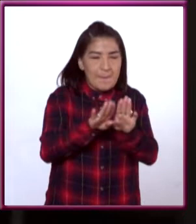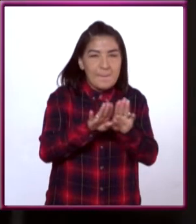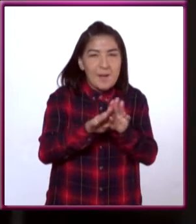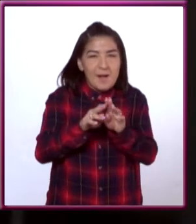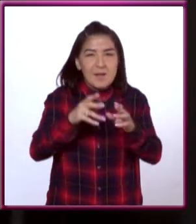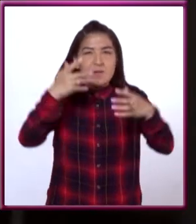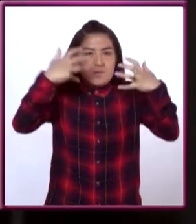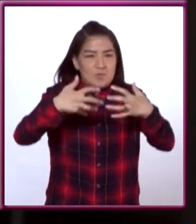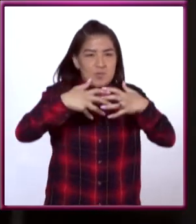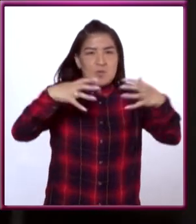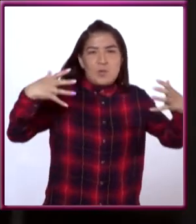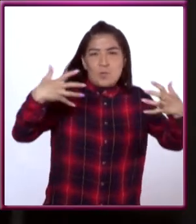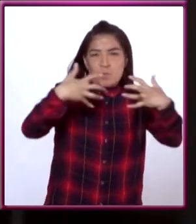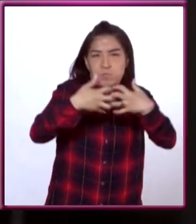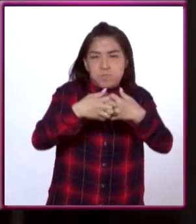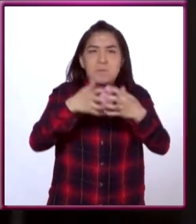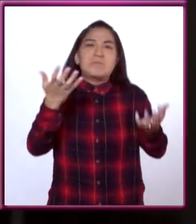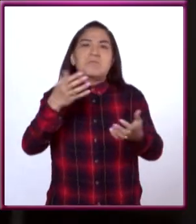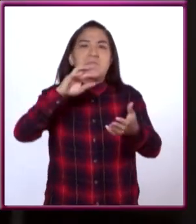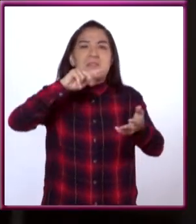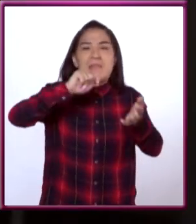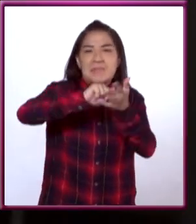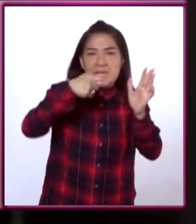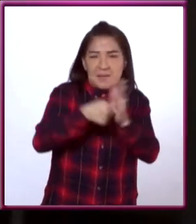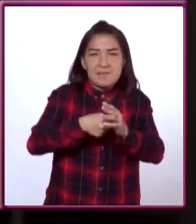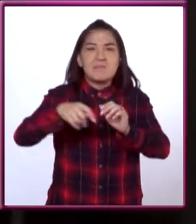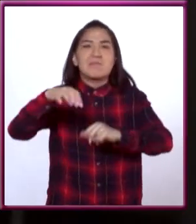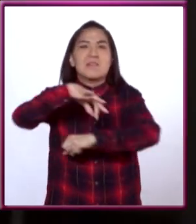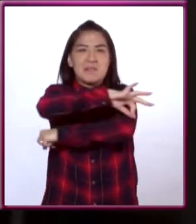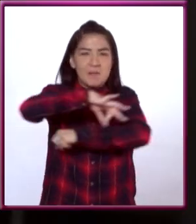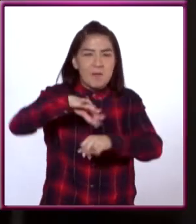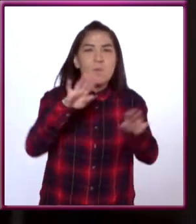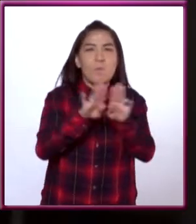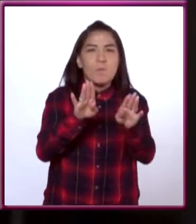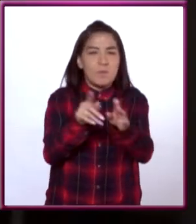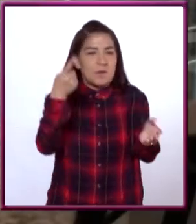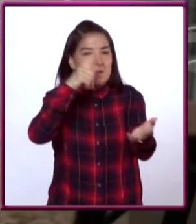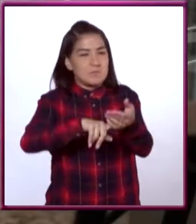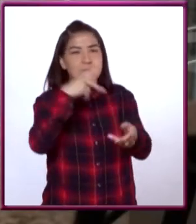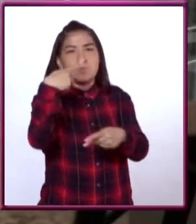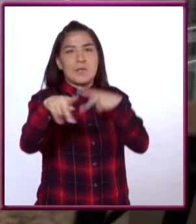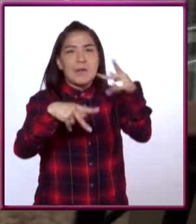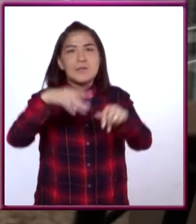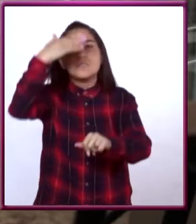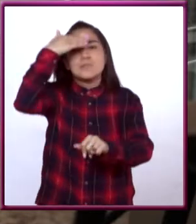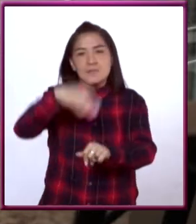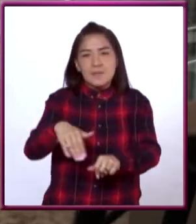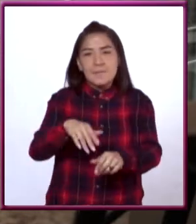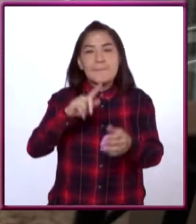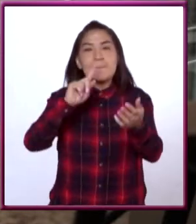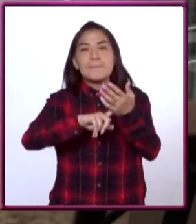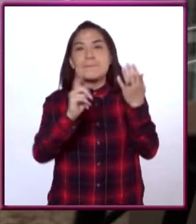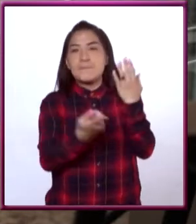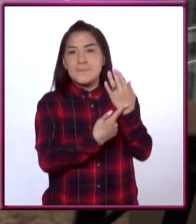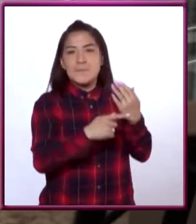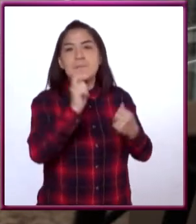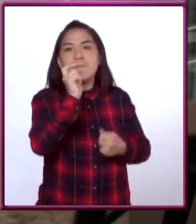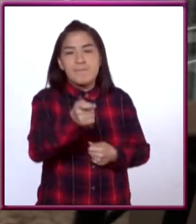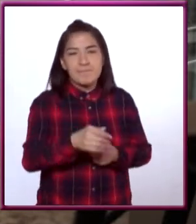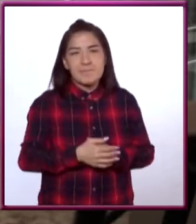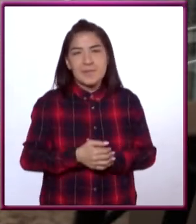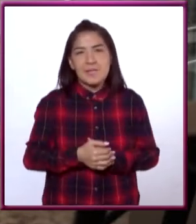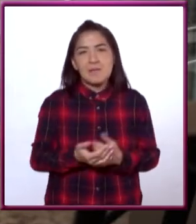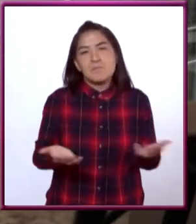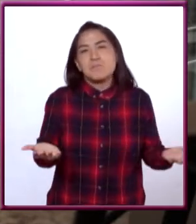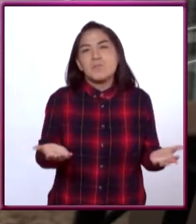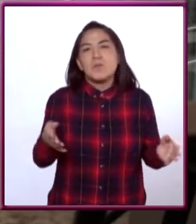instrucciones que nuestros técnicos o nuestros ingenieros introducen en ellas, para que de una parte